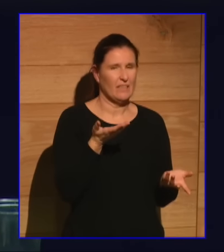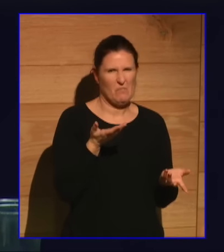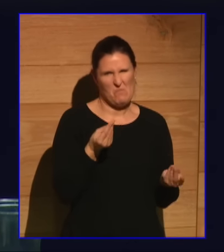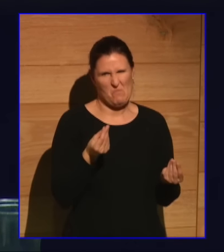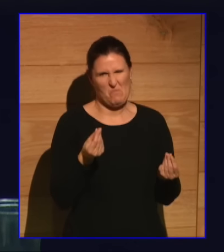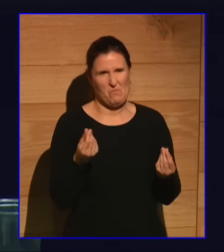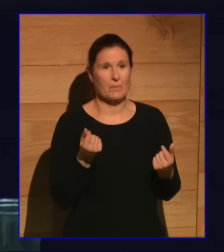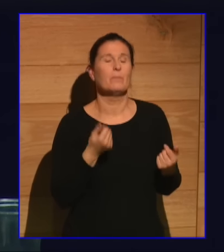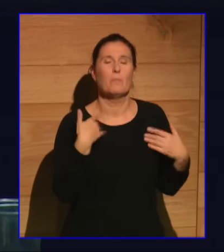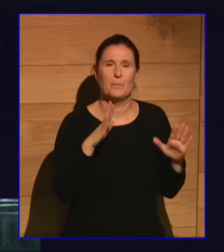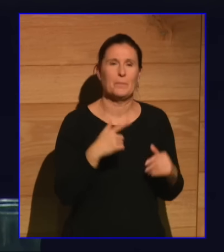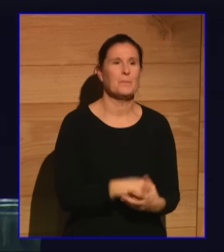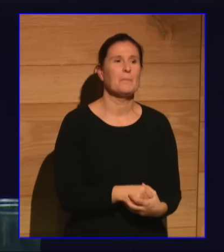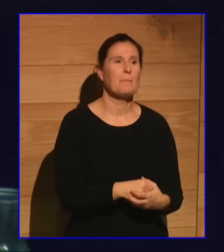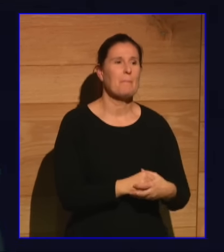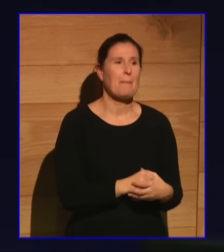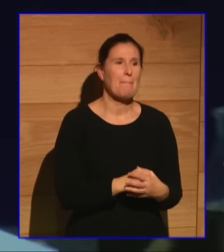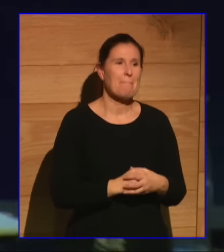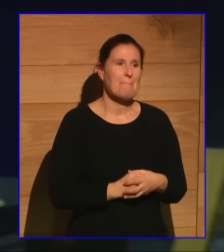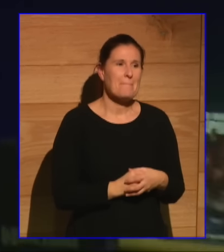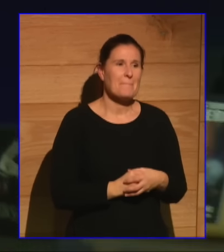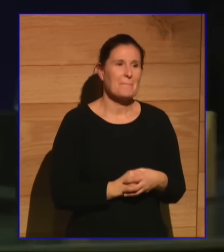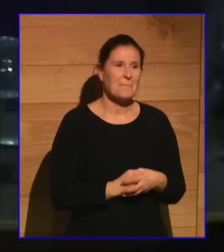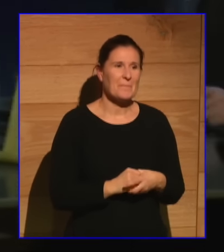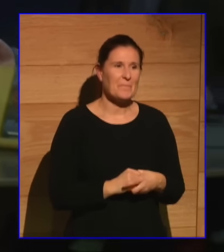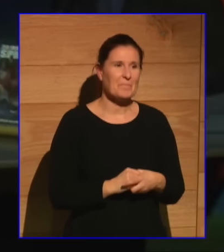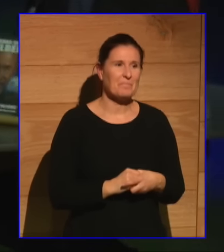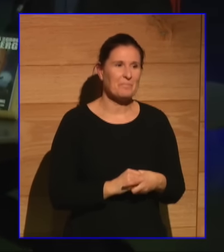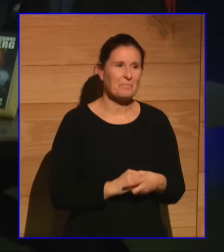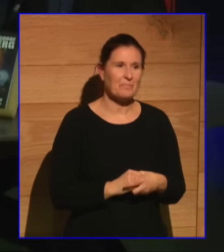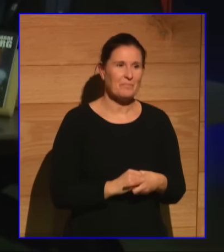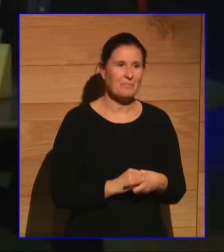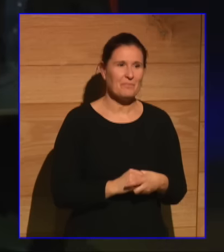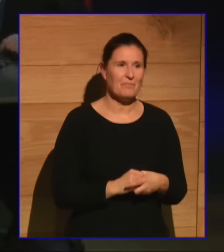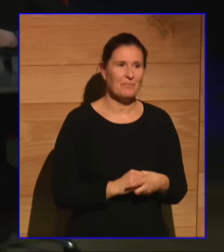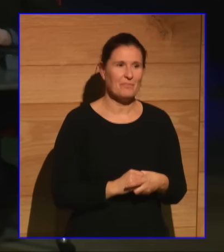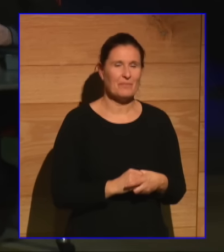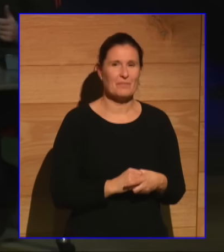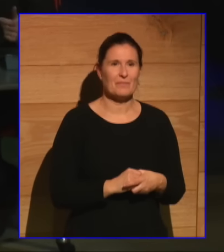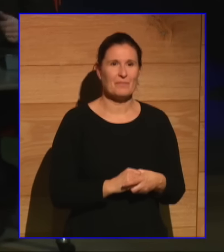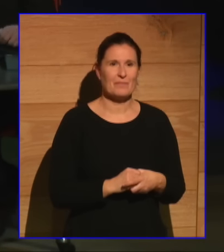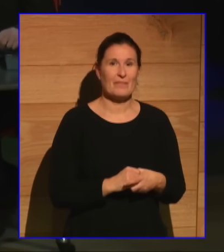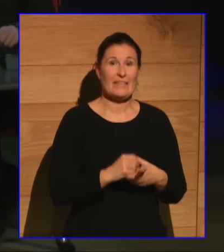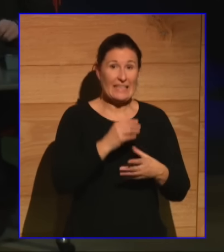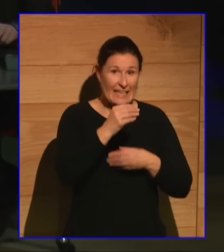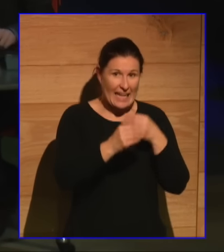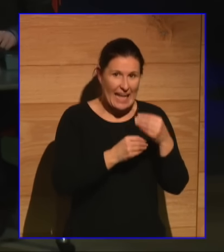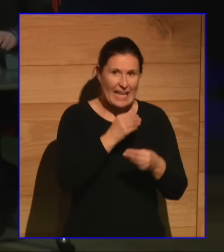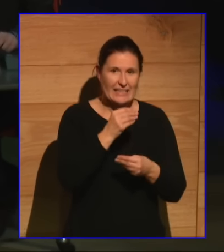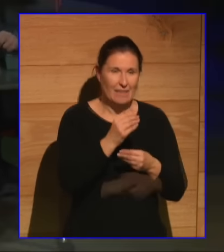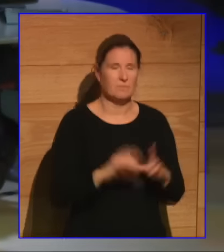hecha. Mira, luego dice hecha él. Fíjate, solemne. La lista de